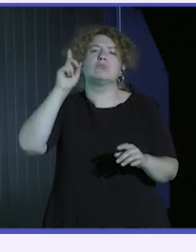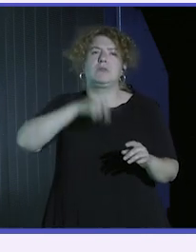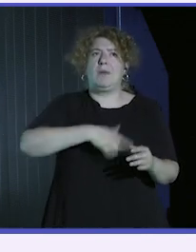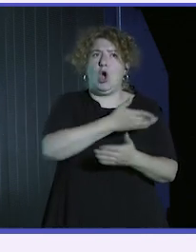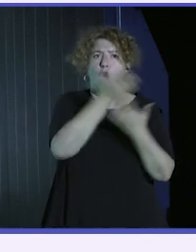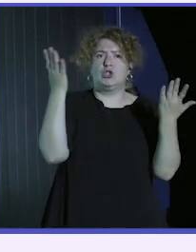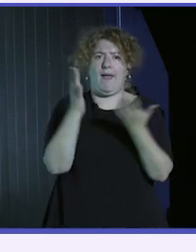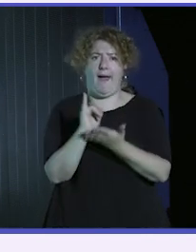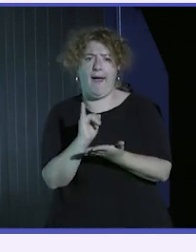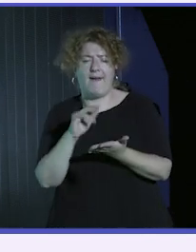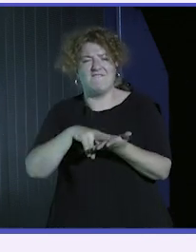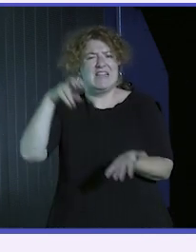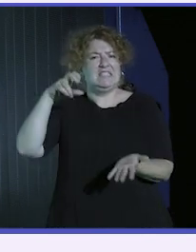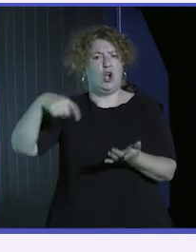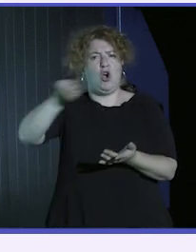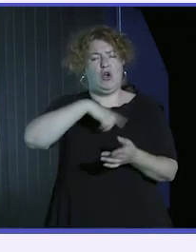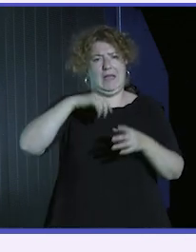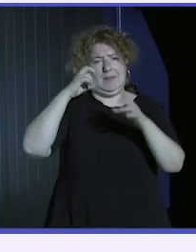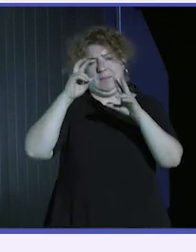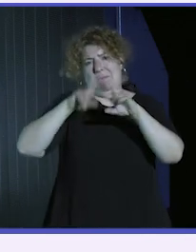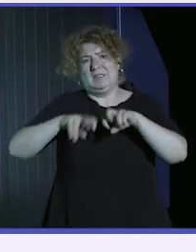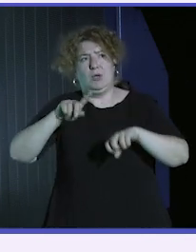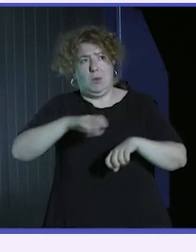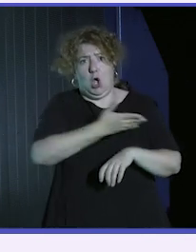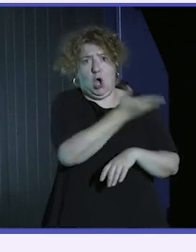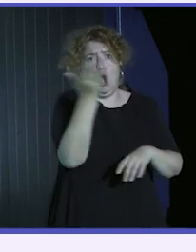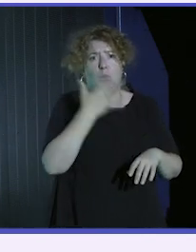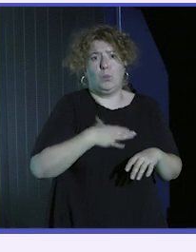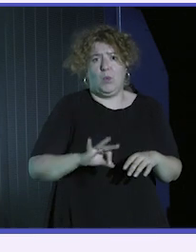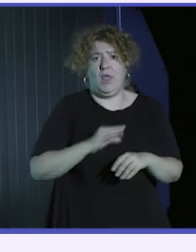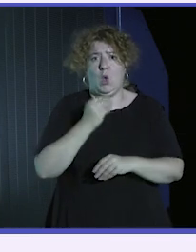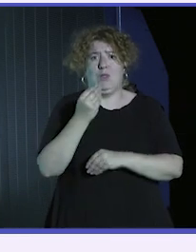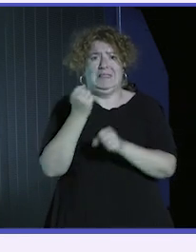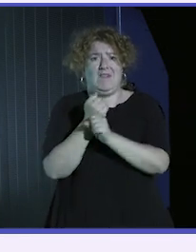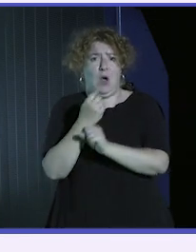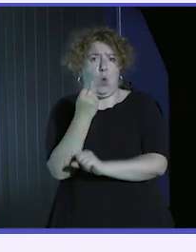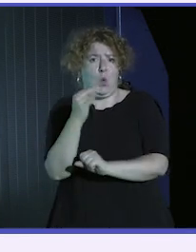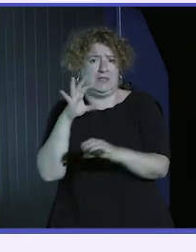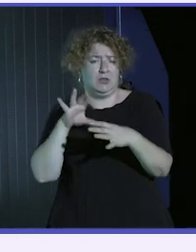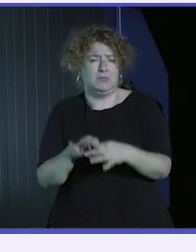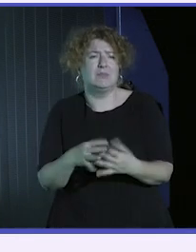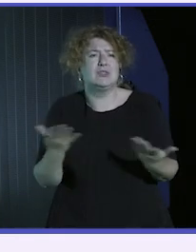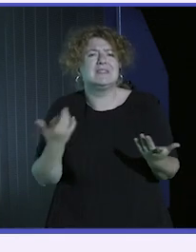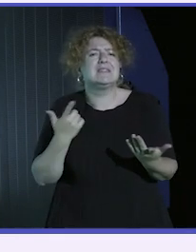El mercado potencial es inmenso. ¿Qué hacemos con este mercado? ¿Cómo lo abordamos?